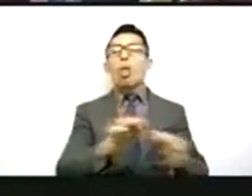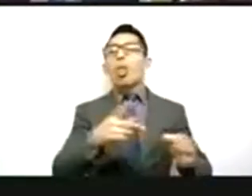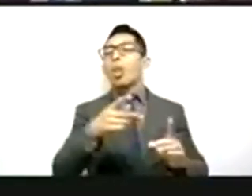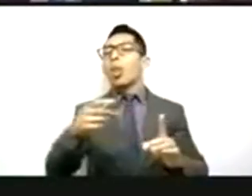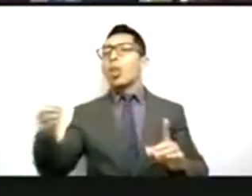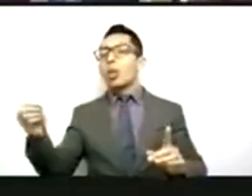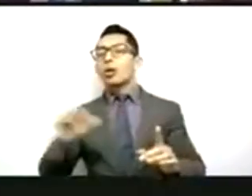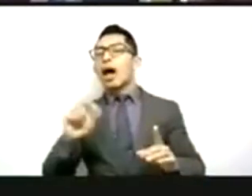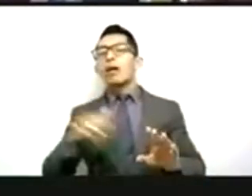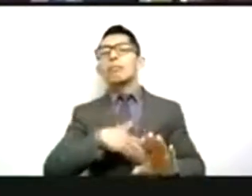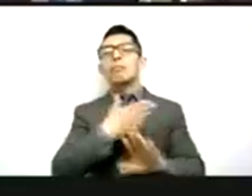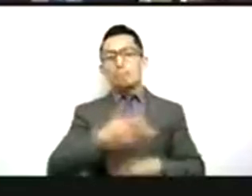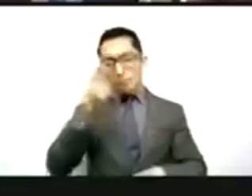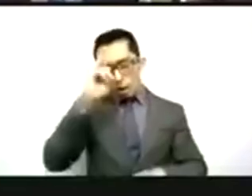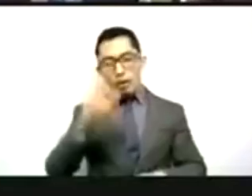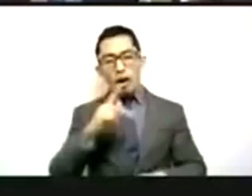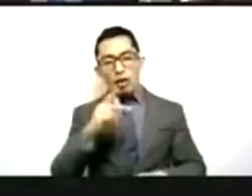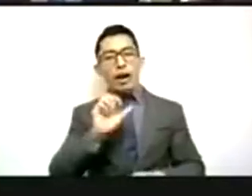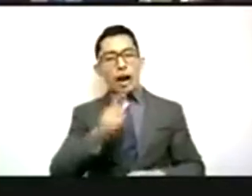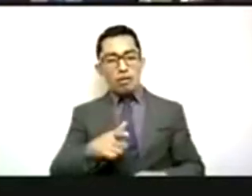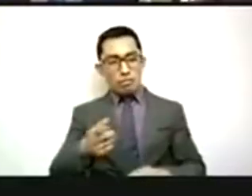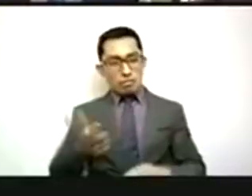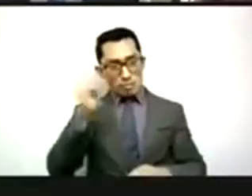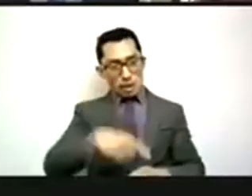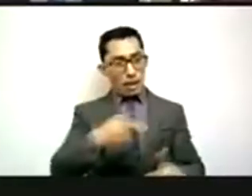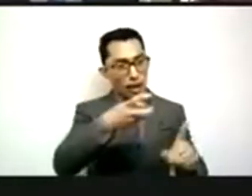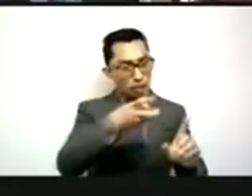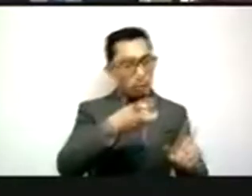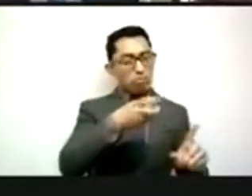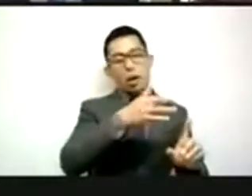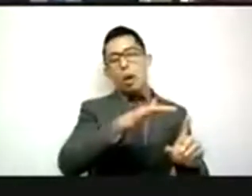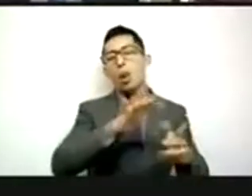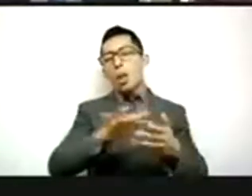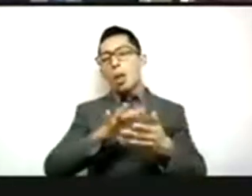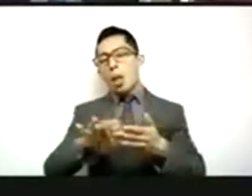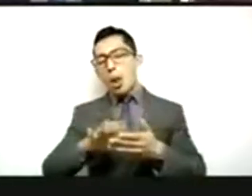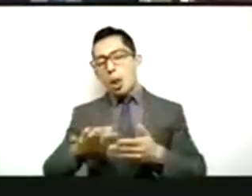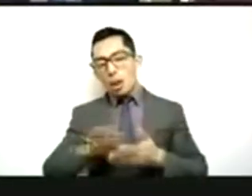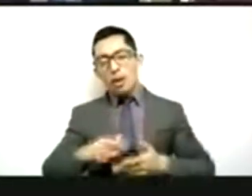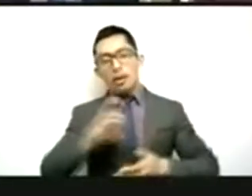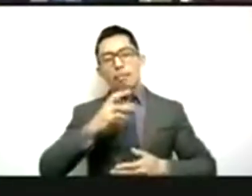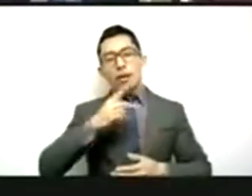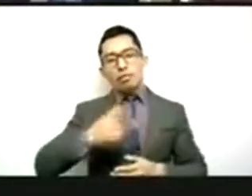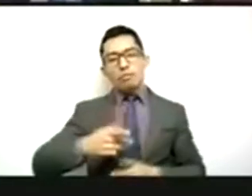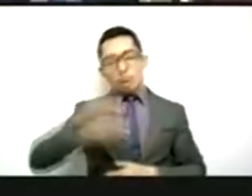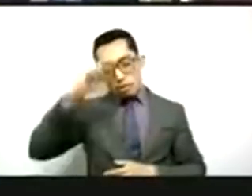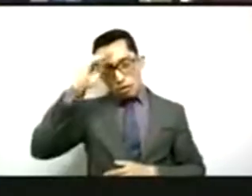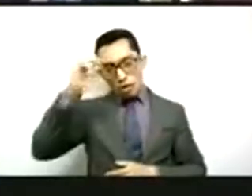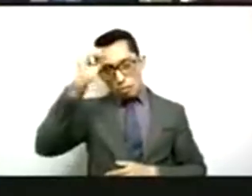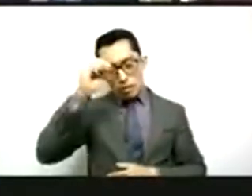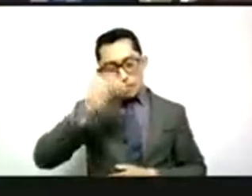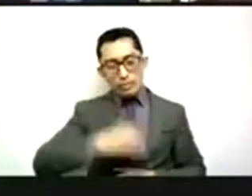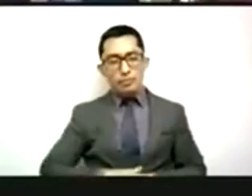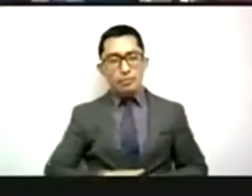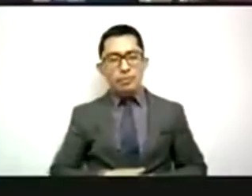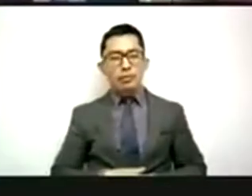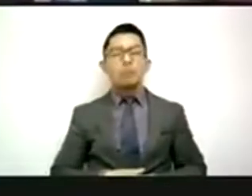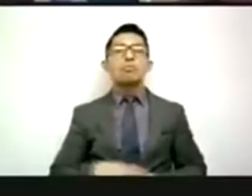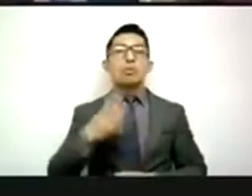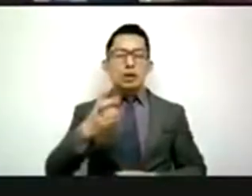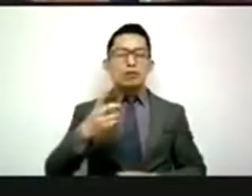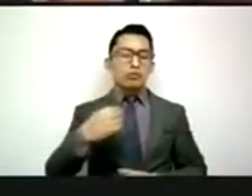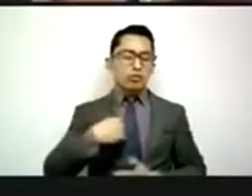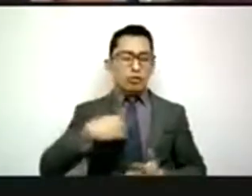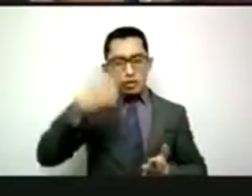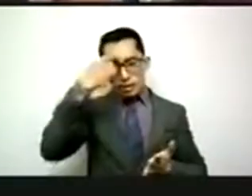disculpa pública. Así es que, y en este caso, justo por lo que comento, me parece a mí que tenemos